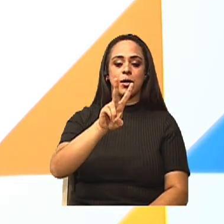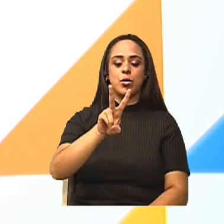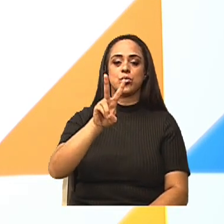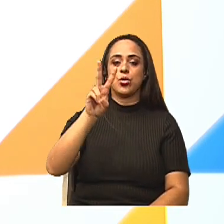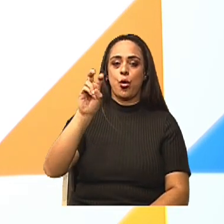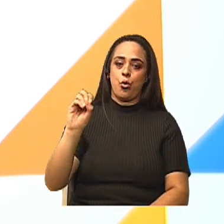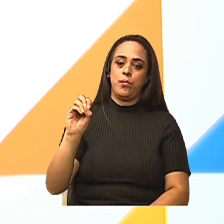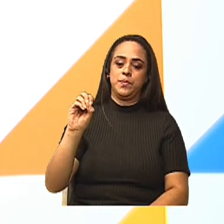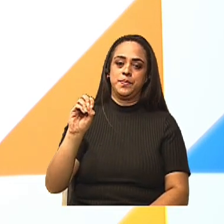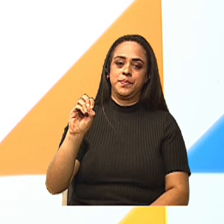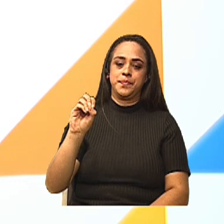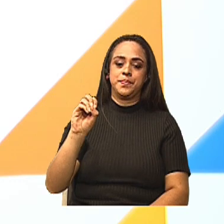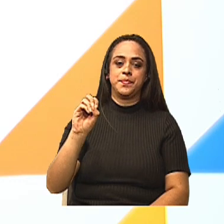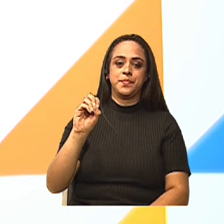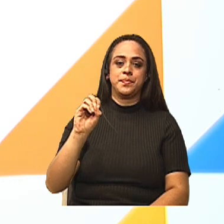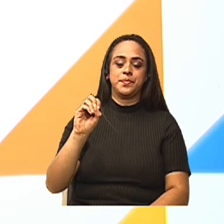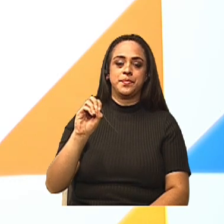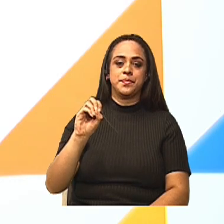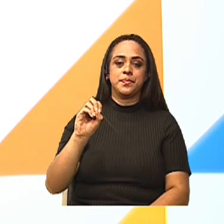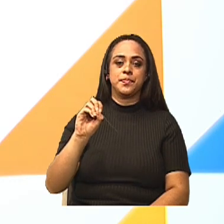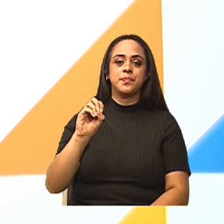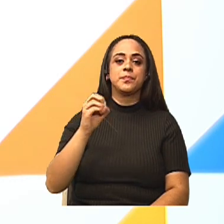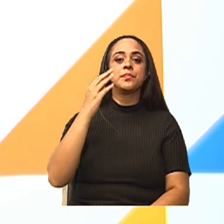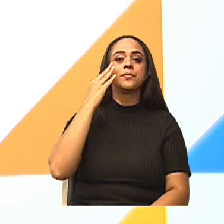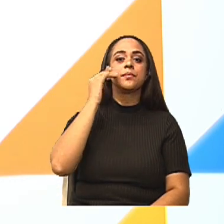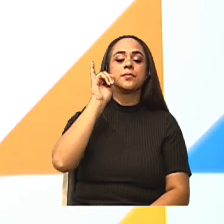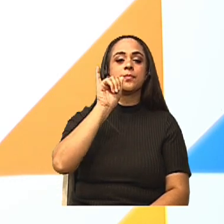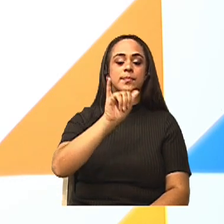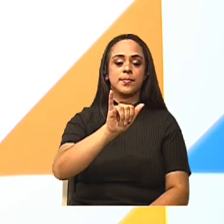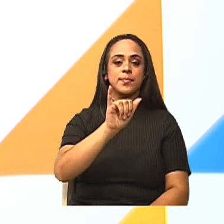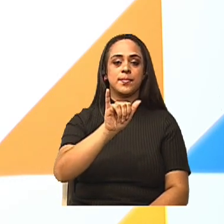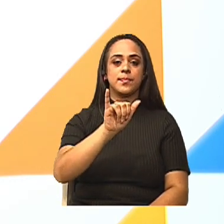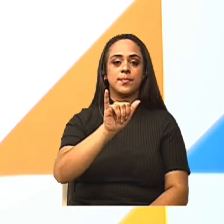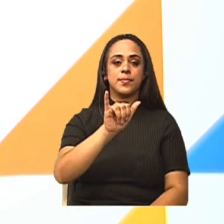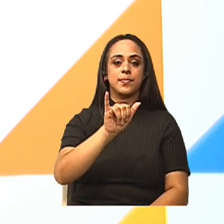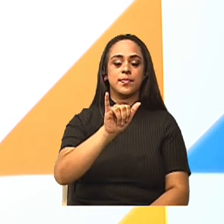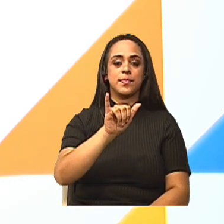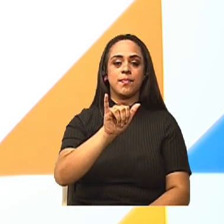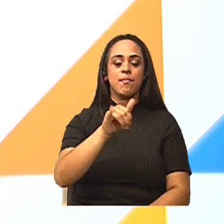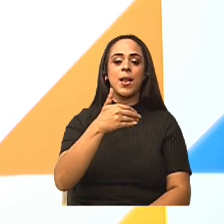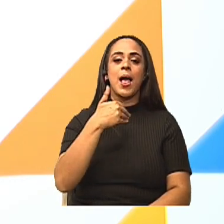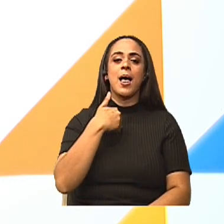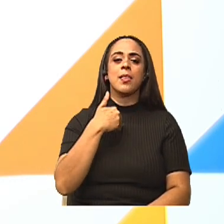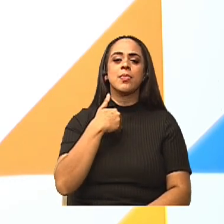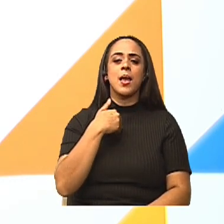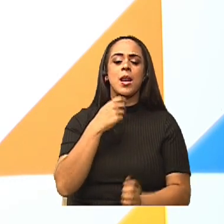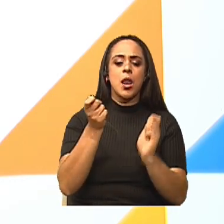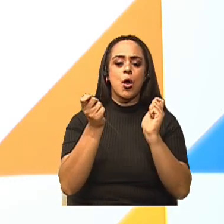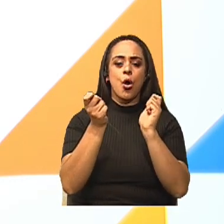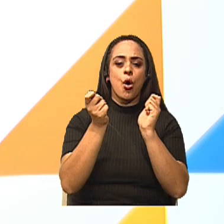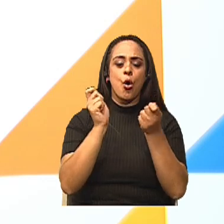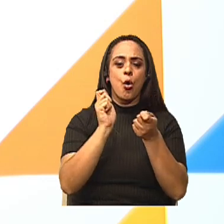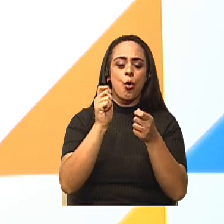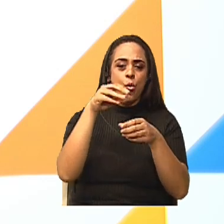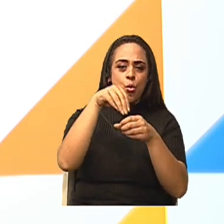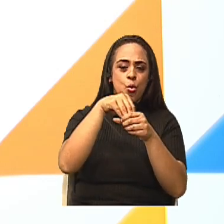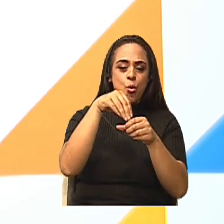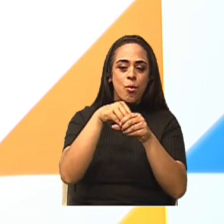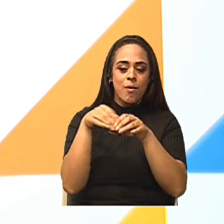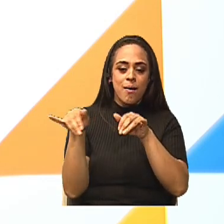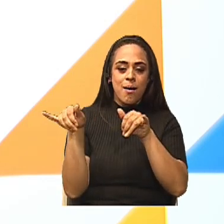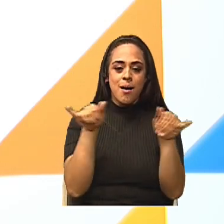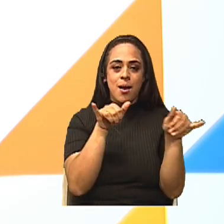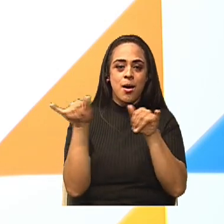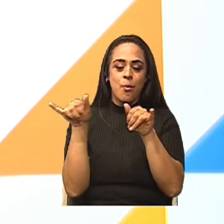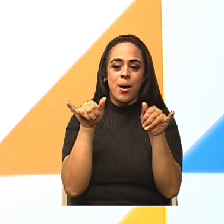de hidrógeno, un átomo de oxígeno. Por lo tanto, al tener esa configuración siempre exacta, siempre igual,